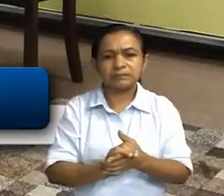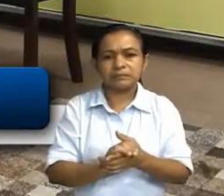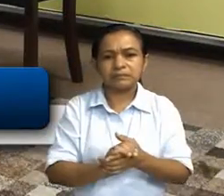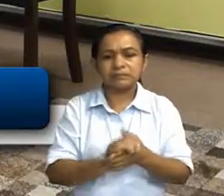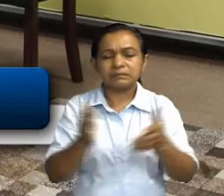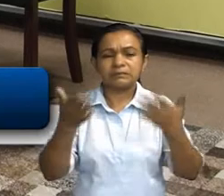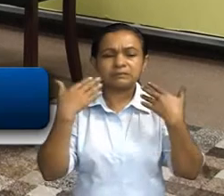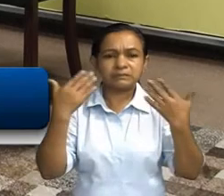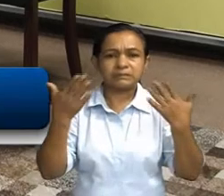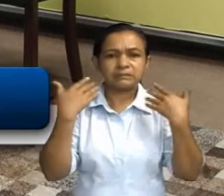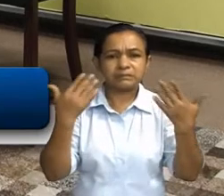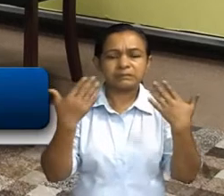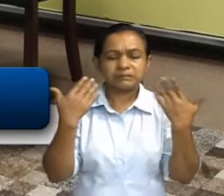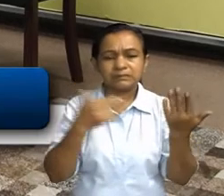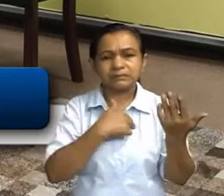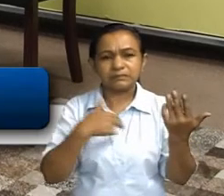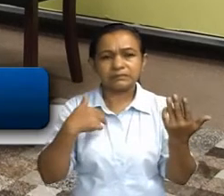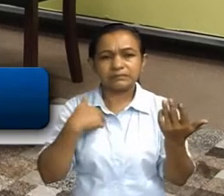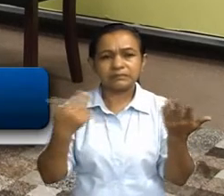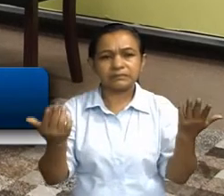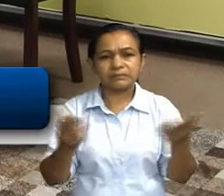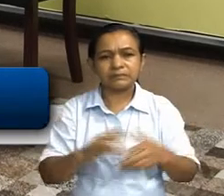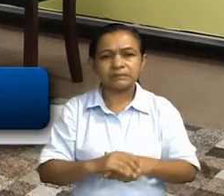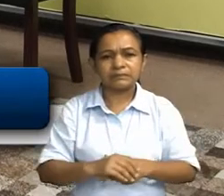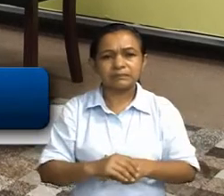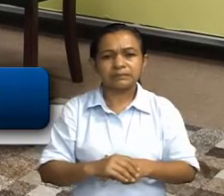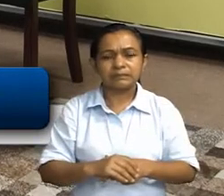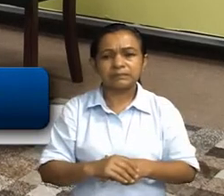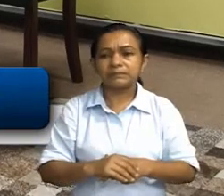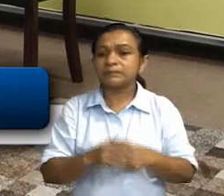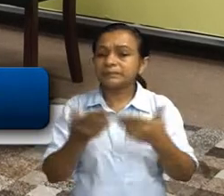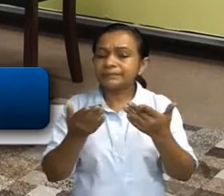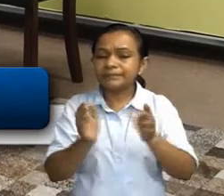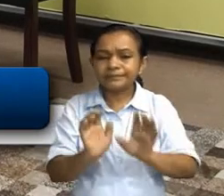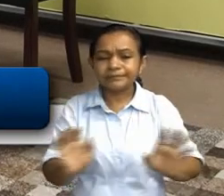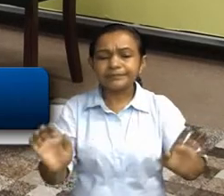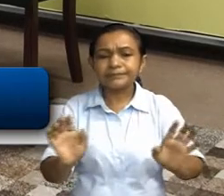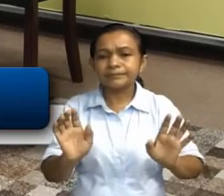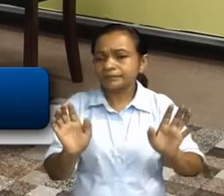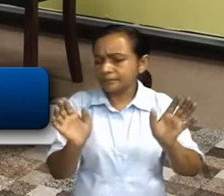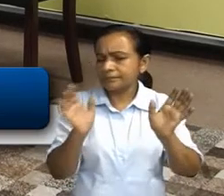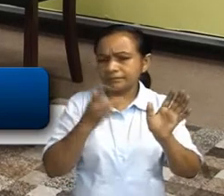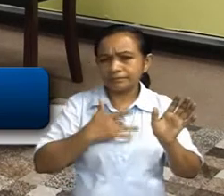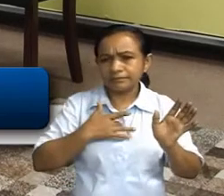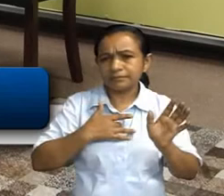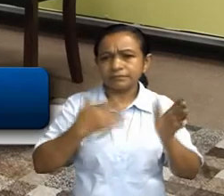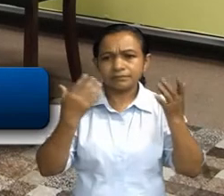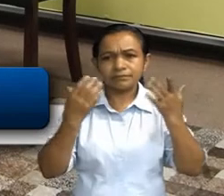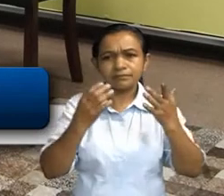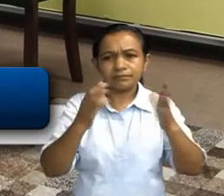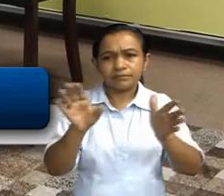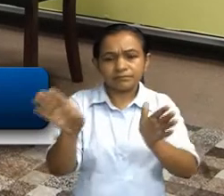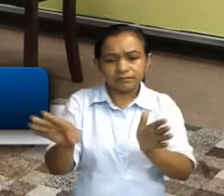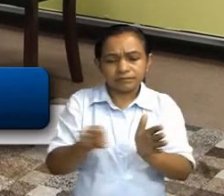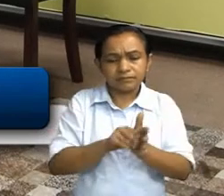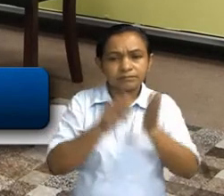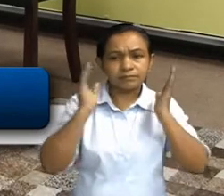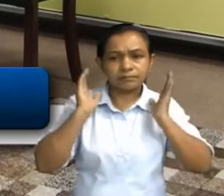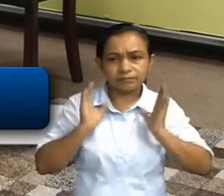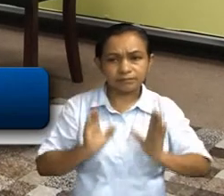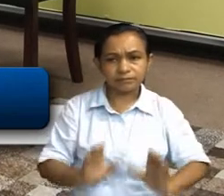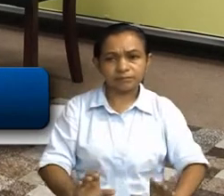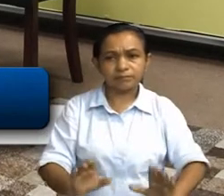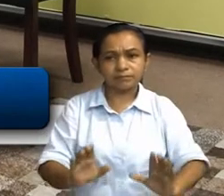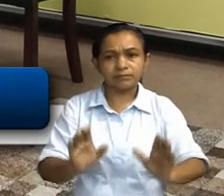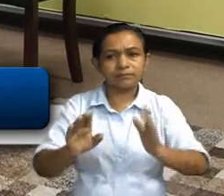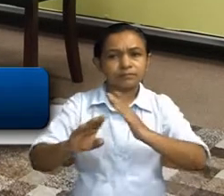por el calor, usted sabe, el calor que está haciendo en estos Así en es, estos bueno, días. Los niños necesitan también exponerse a ciertos gérmenes para que su cuerpo